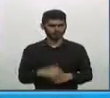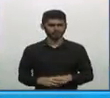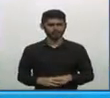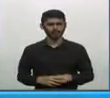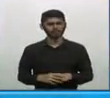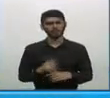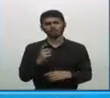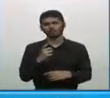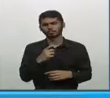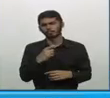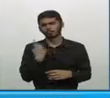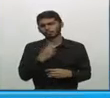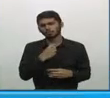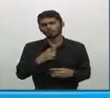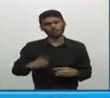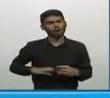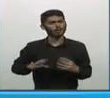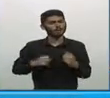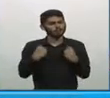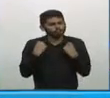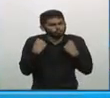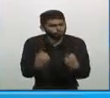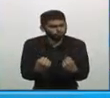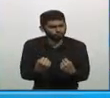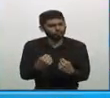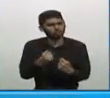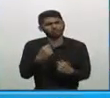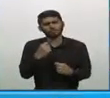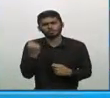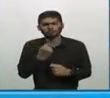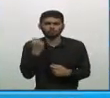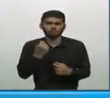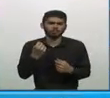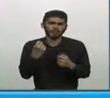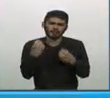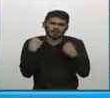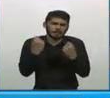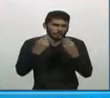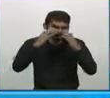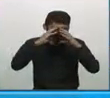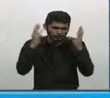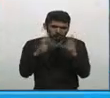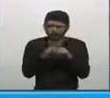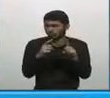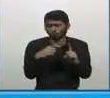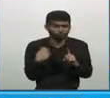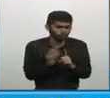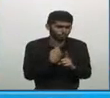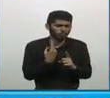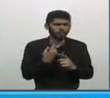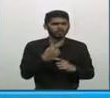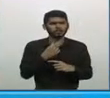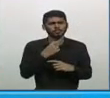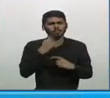de seguir dando lo mejor con ganas de seguir brindando más al máximo como lo hacemos cada uno de nosotros y bueno con la expectativa de